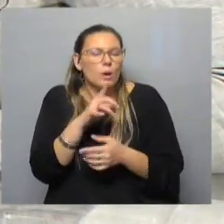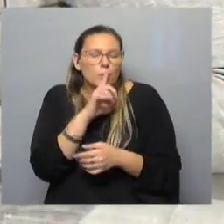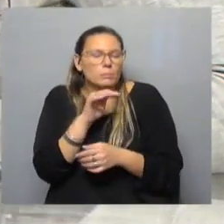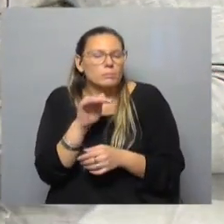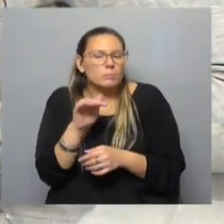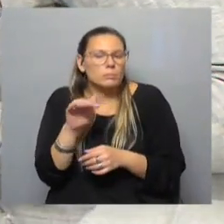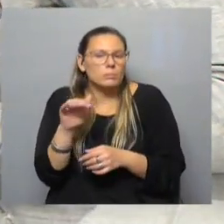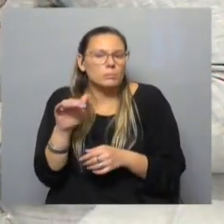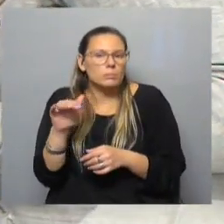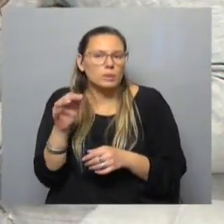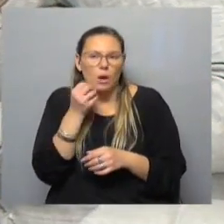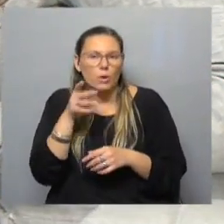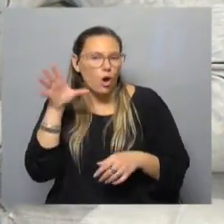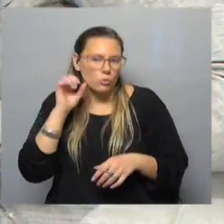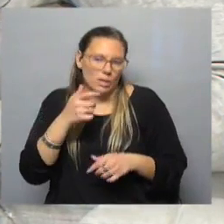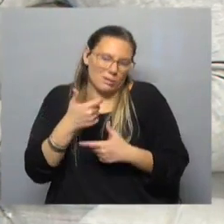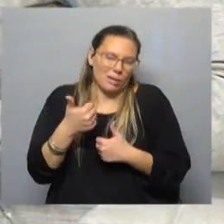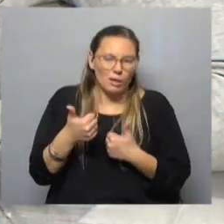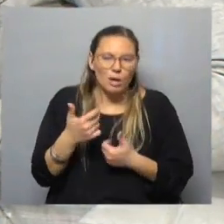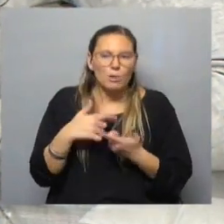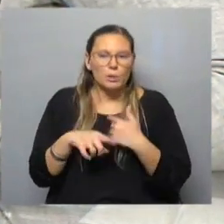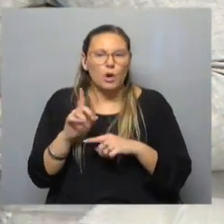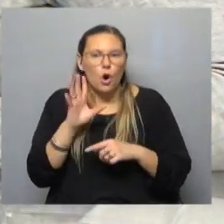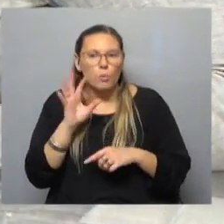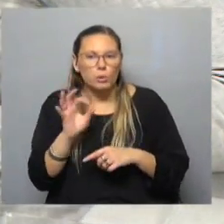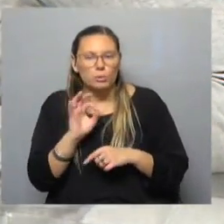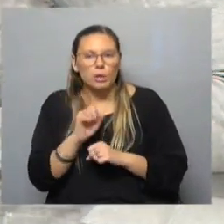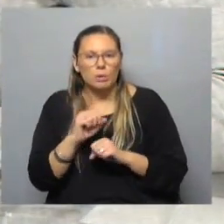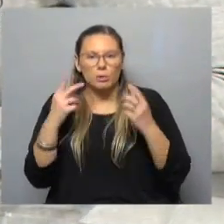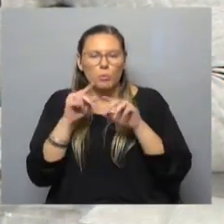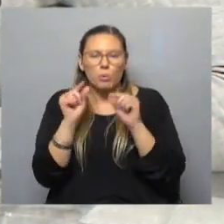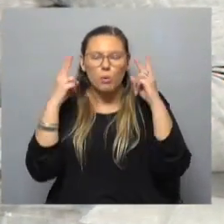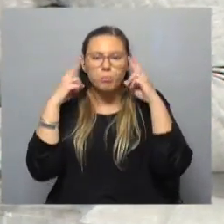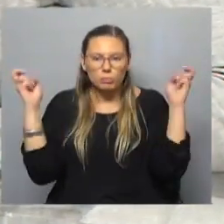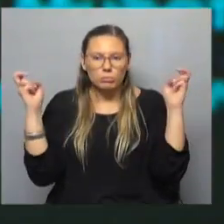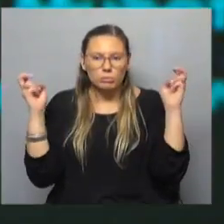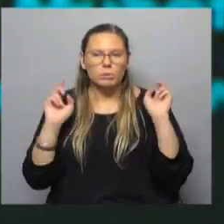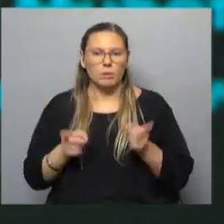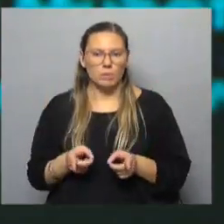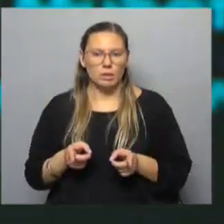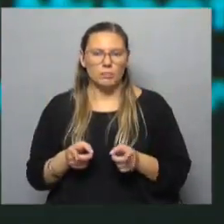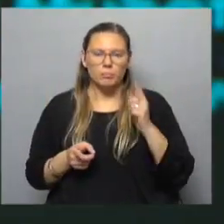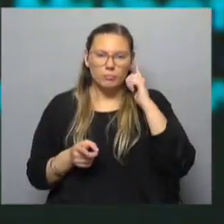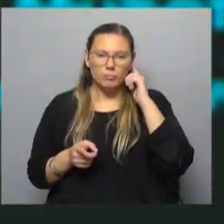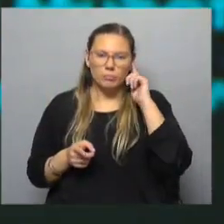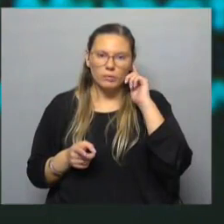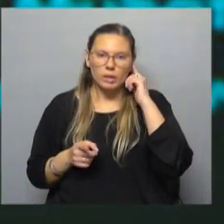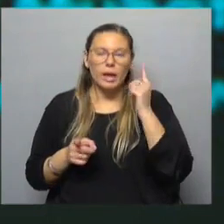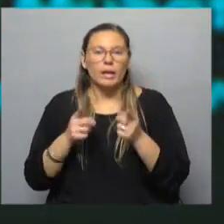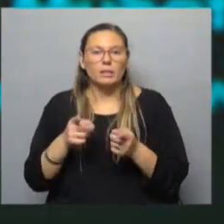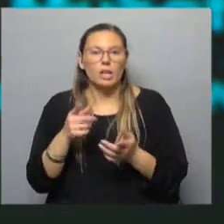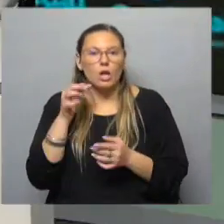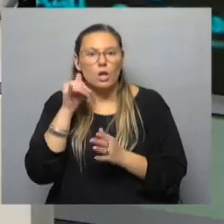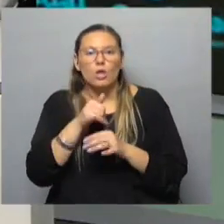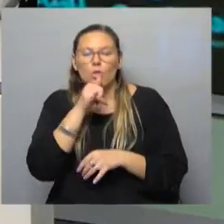Como está bárbaro, obviamente, escuchar, pero tener la posibilidad de desconectarse está bueno. ¿Y qué? Porque este documental ya se estrenó